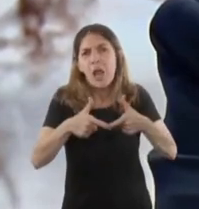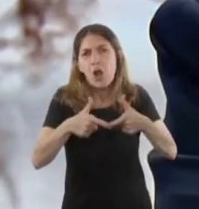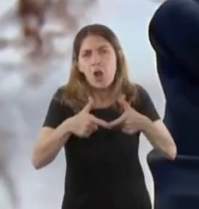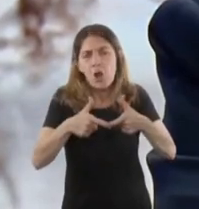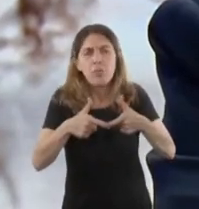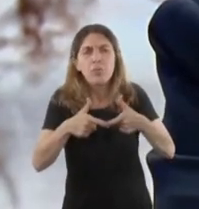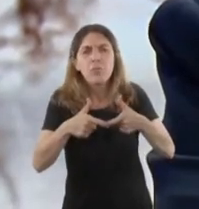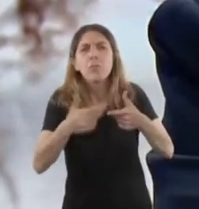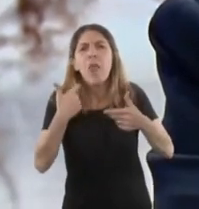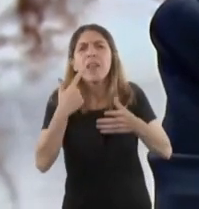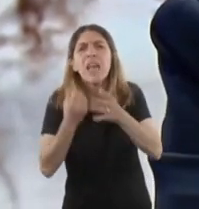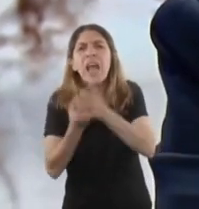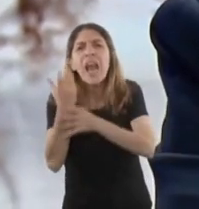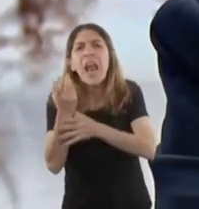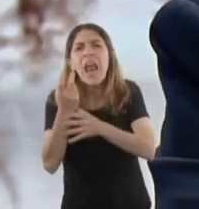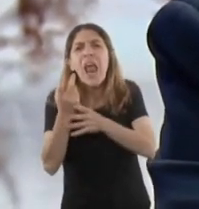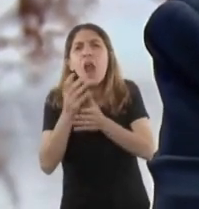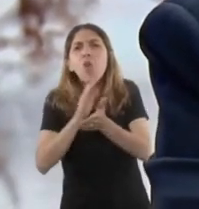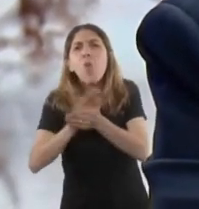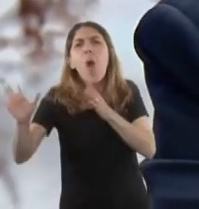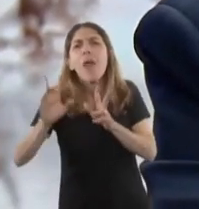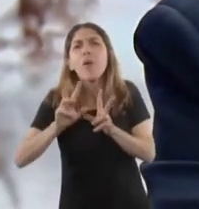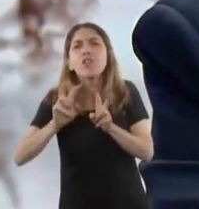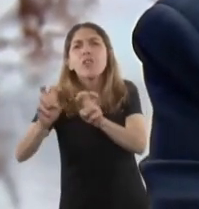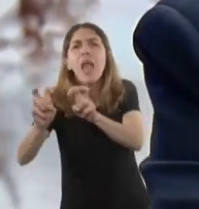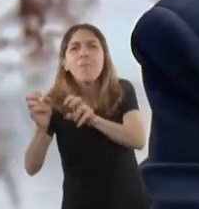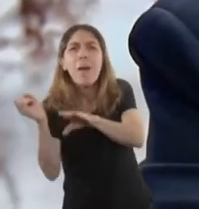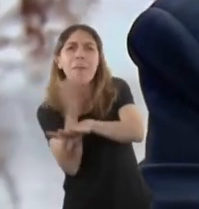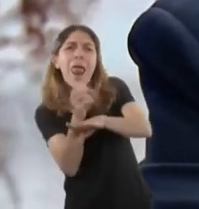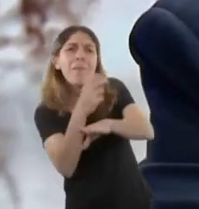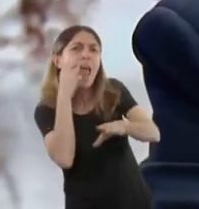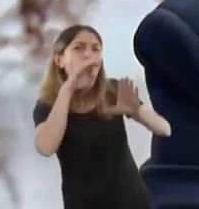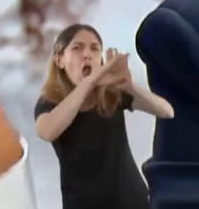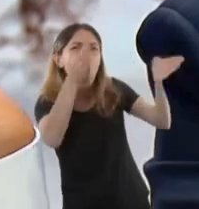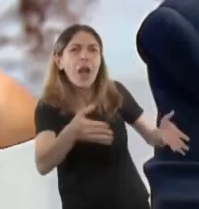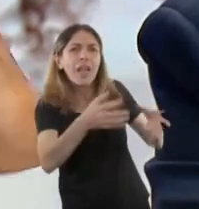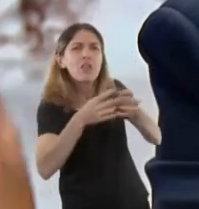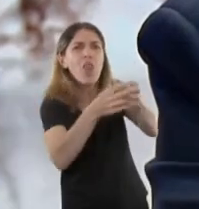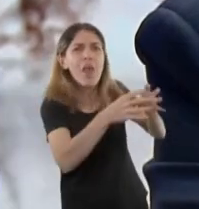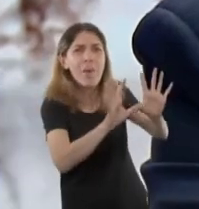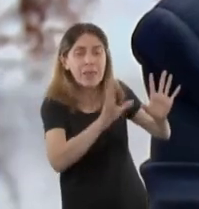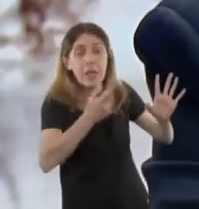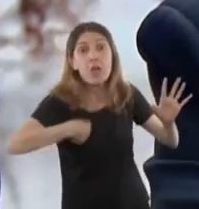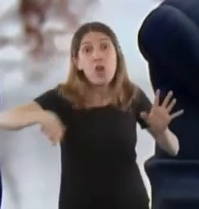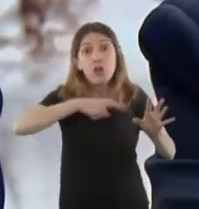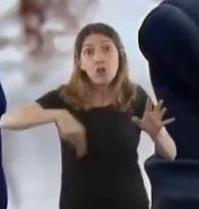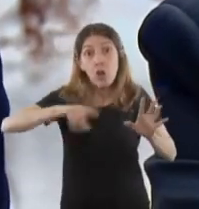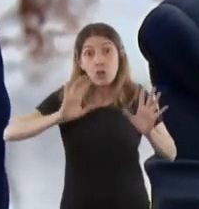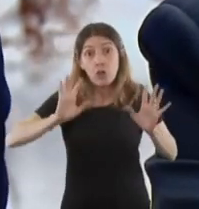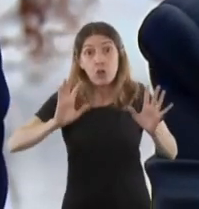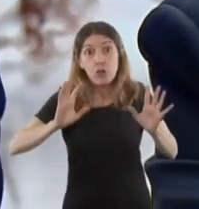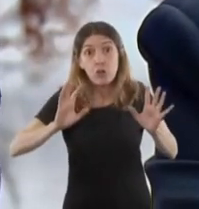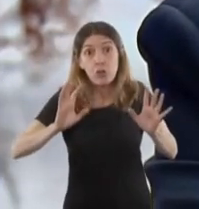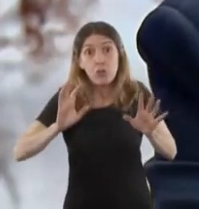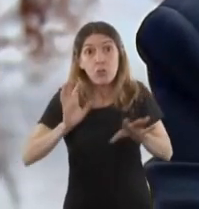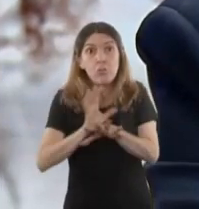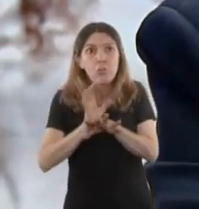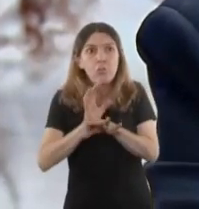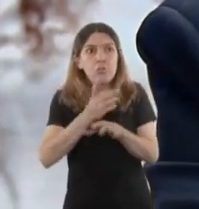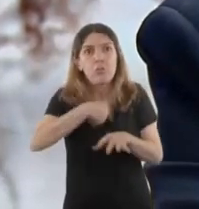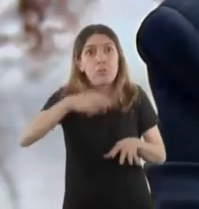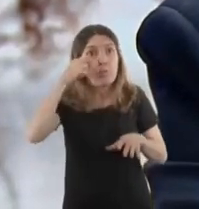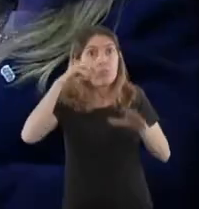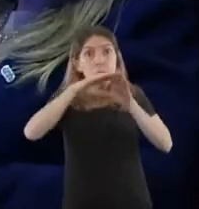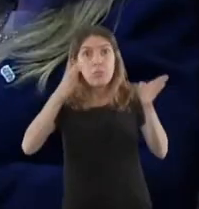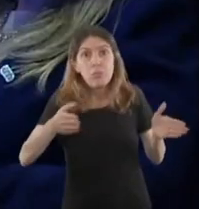nuevos temas para el debate en el parlamento nosotros ahora como parlamento tenemos la